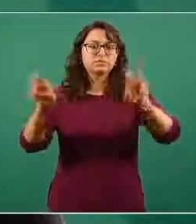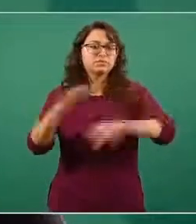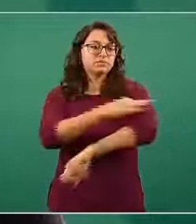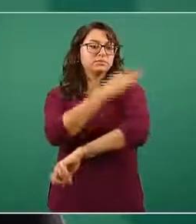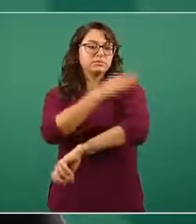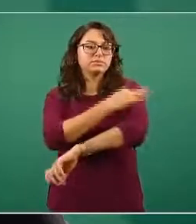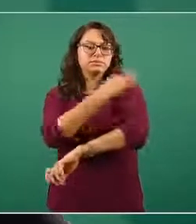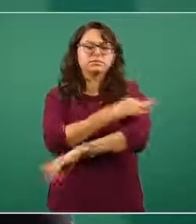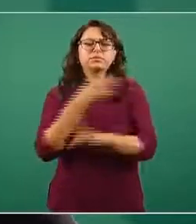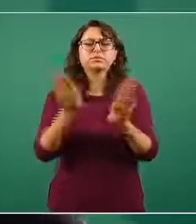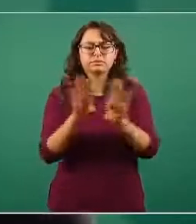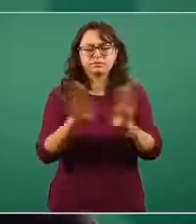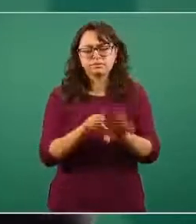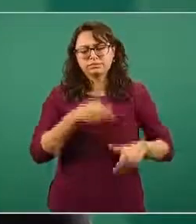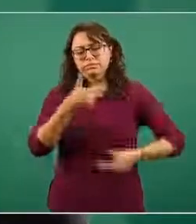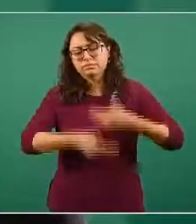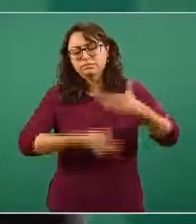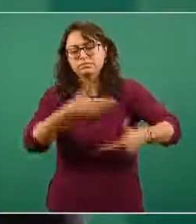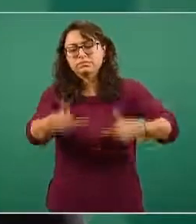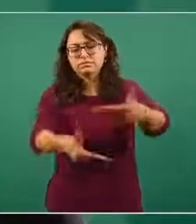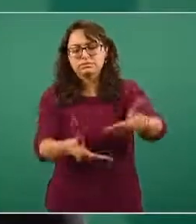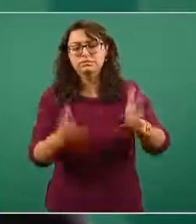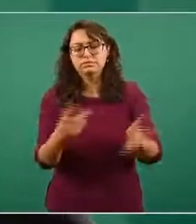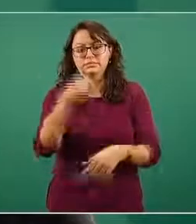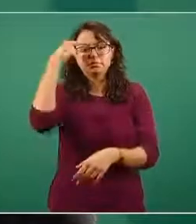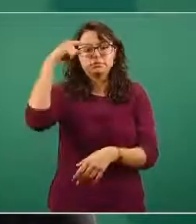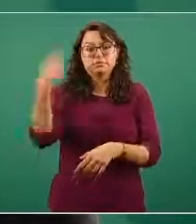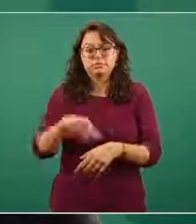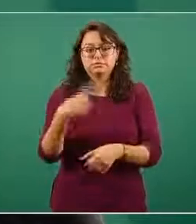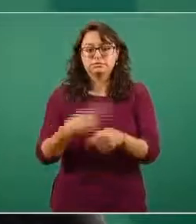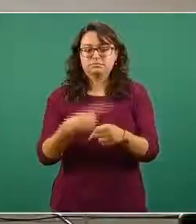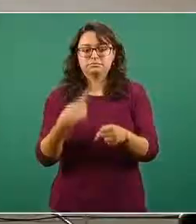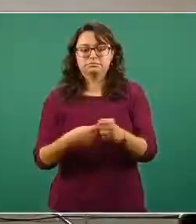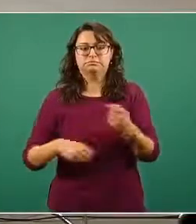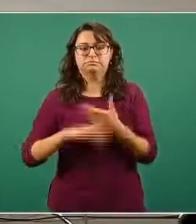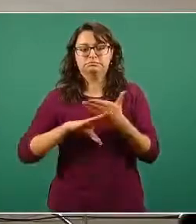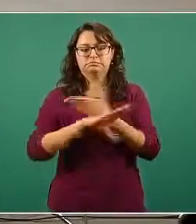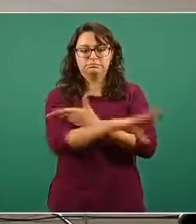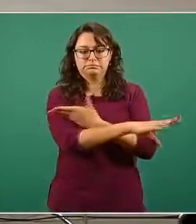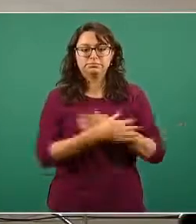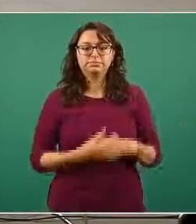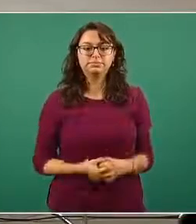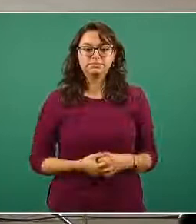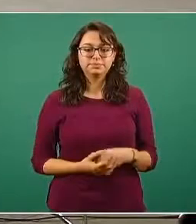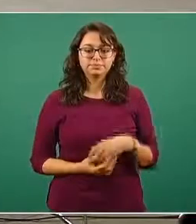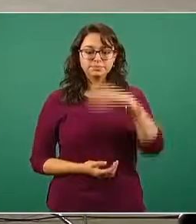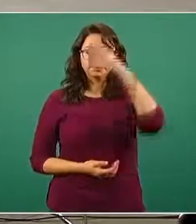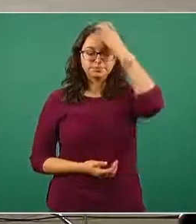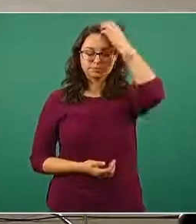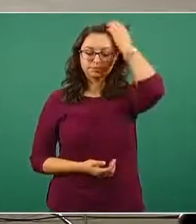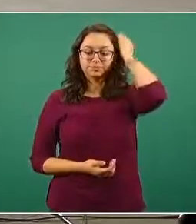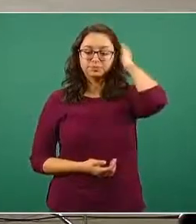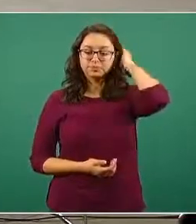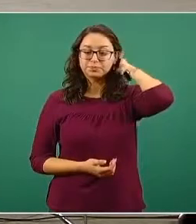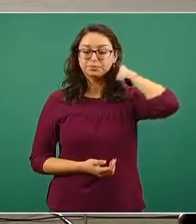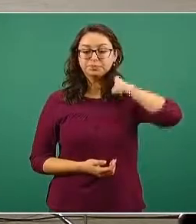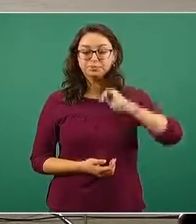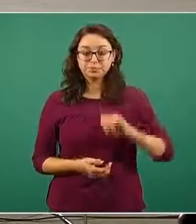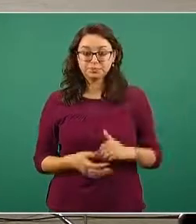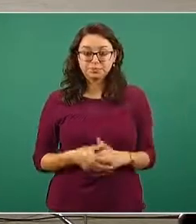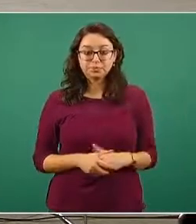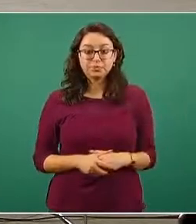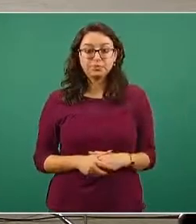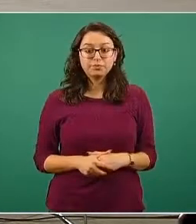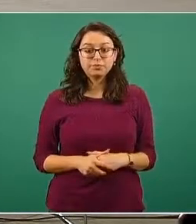que precisamente tiene como objetivo prevenir esta enfermedad. Similar al día de ayer, esta noche